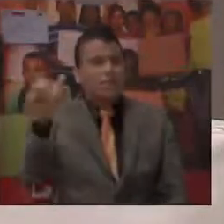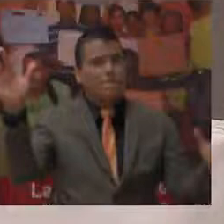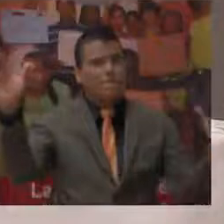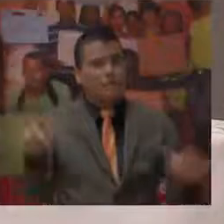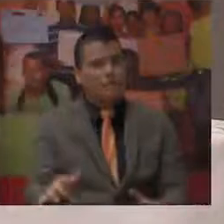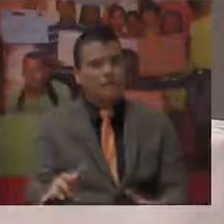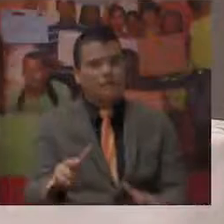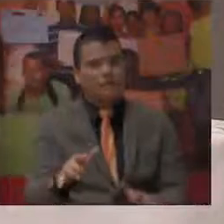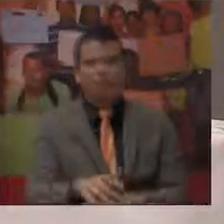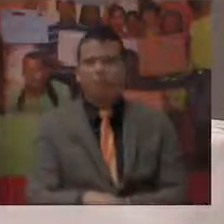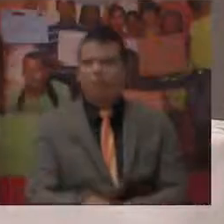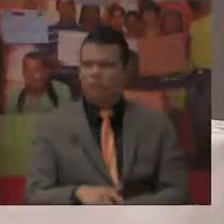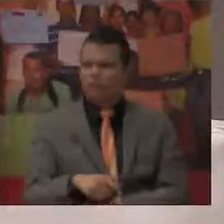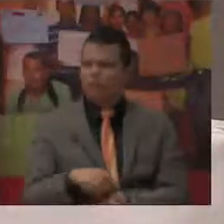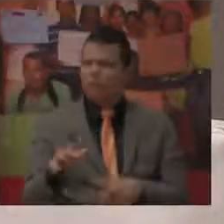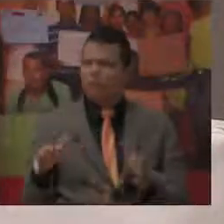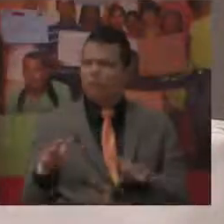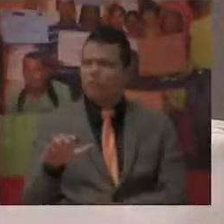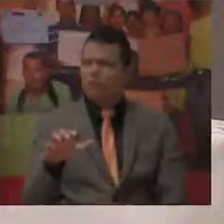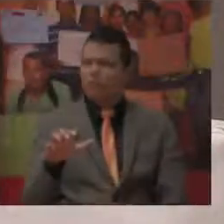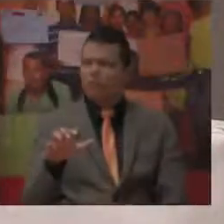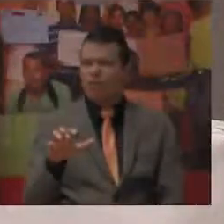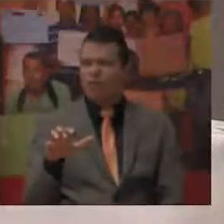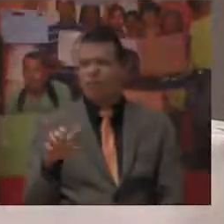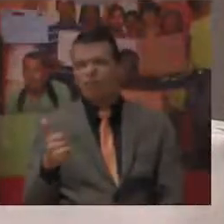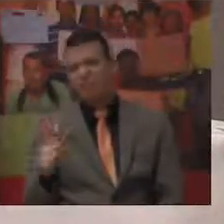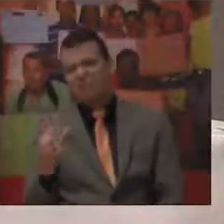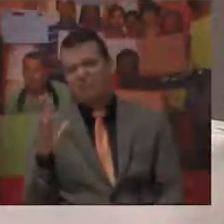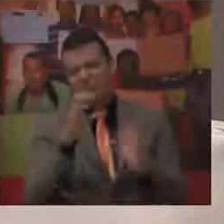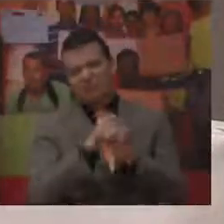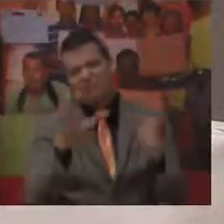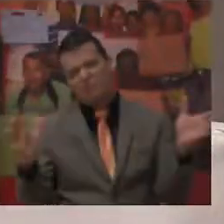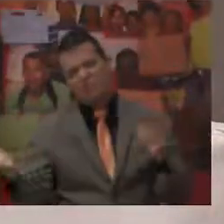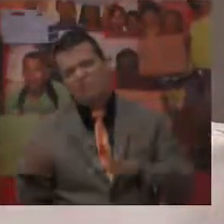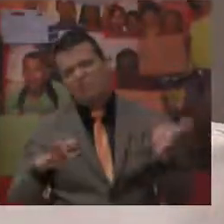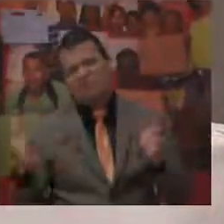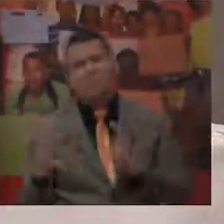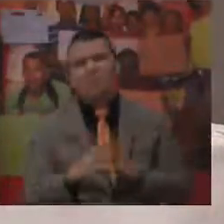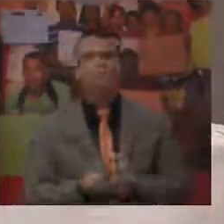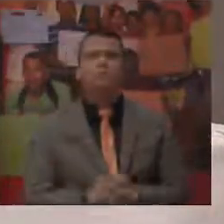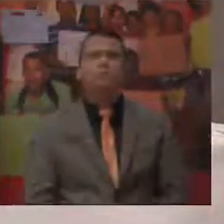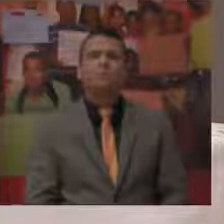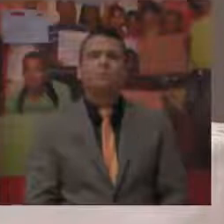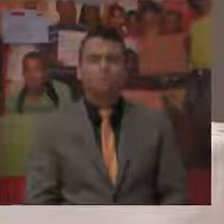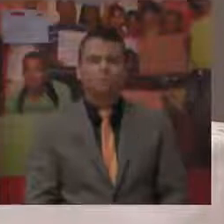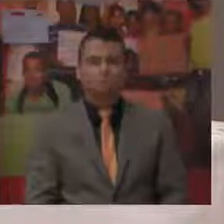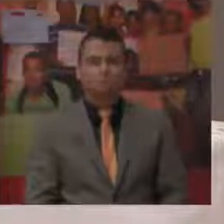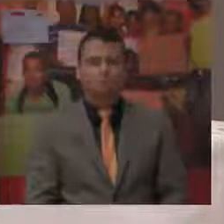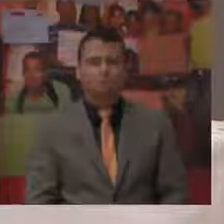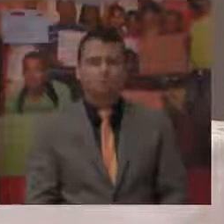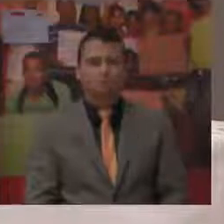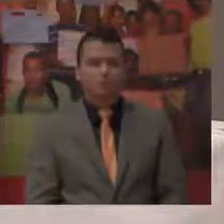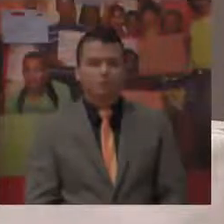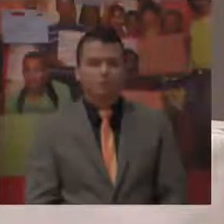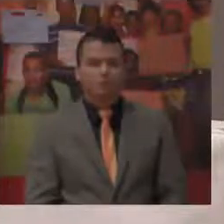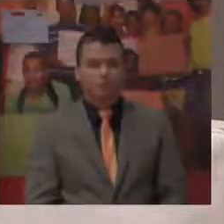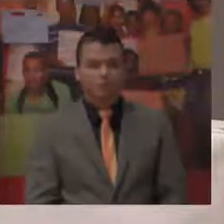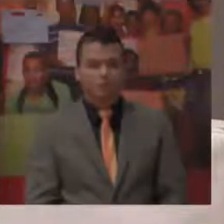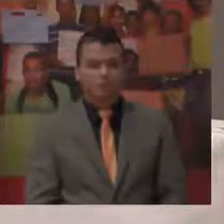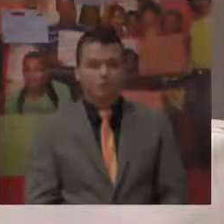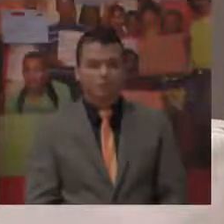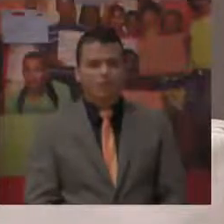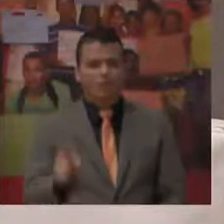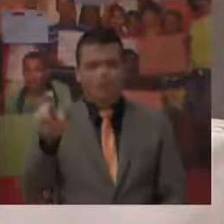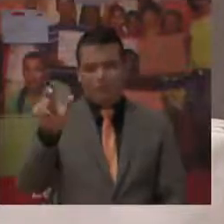Llegamos como a eso de las 9, 10 de la noche, junto con el entonces mi